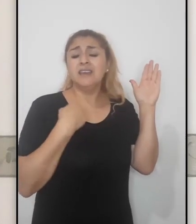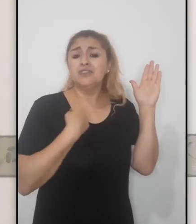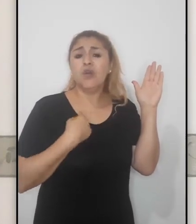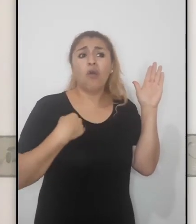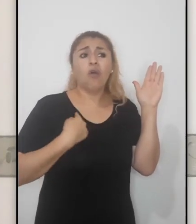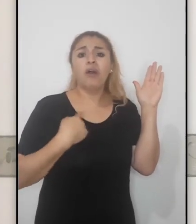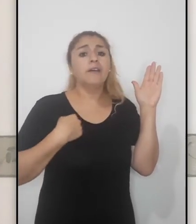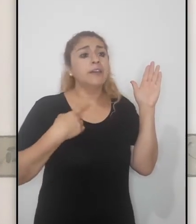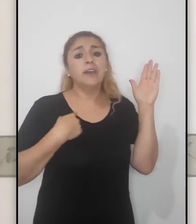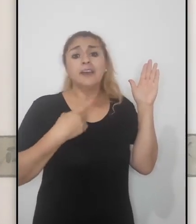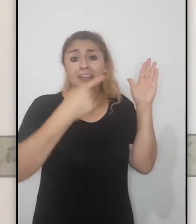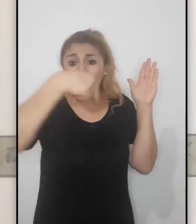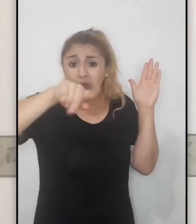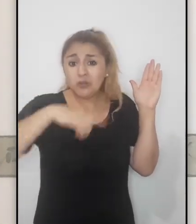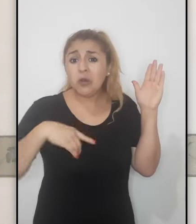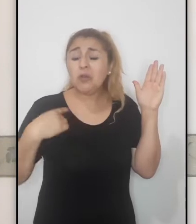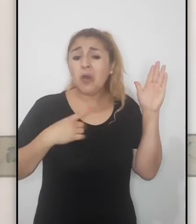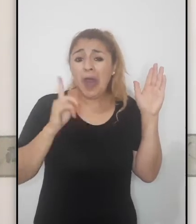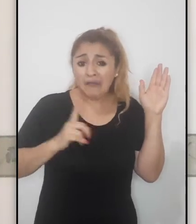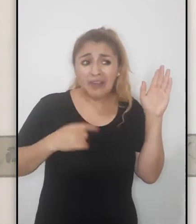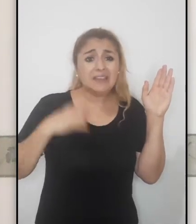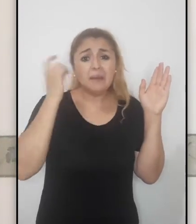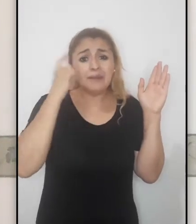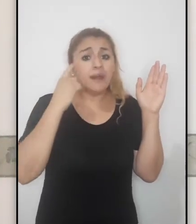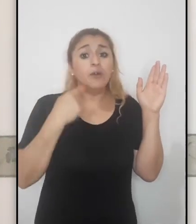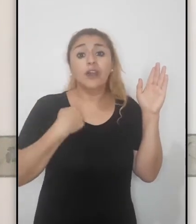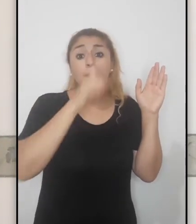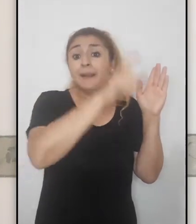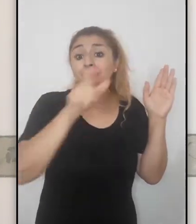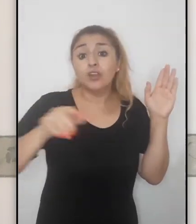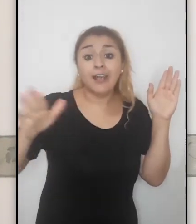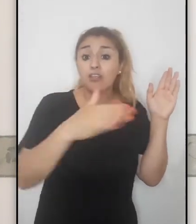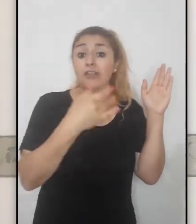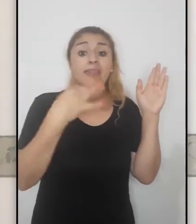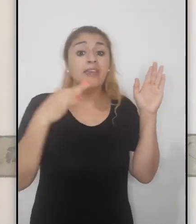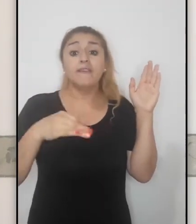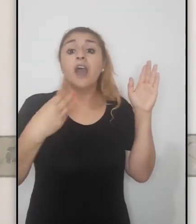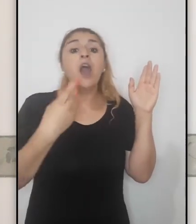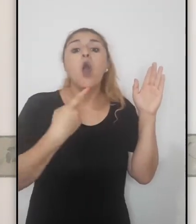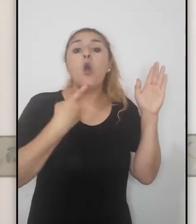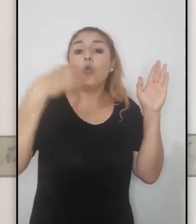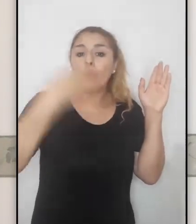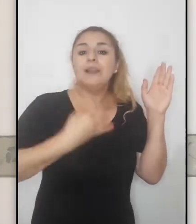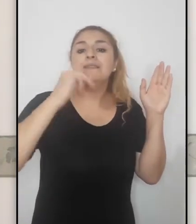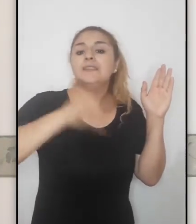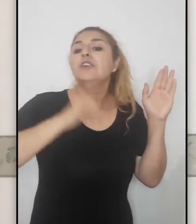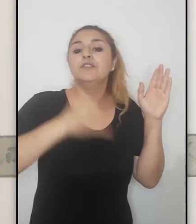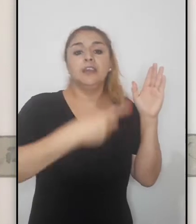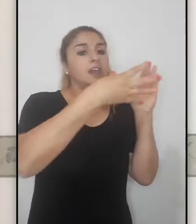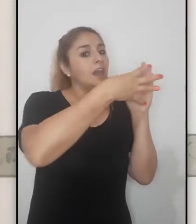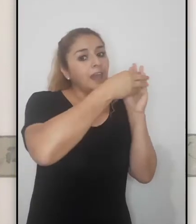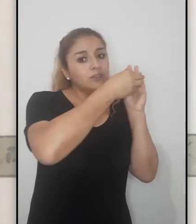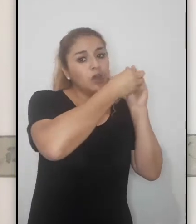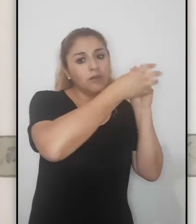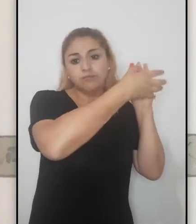cargas como lo hacen actualmente o históricamente los judíos y es lo que jesús rechazo